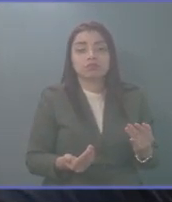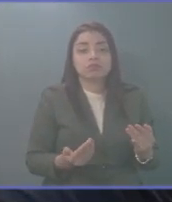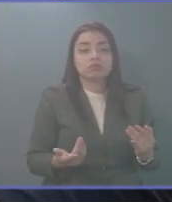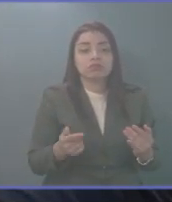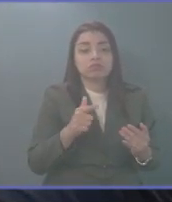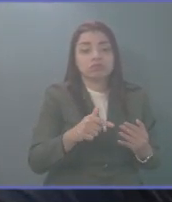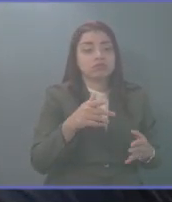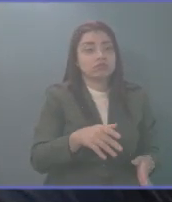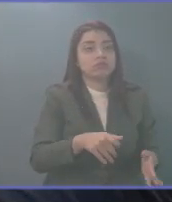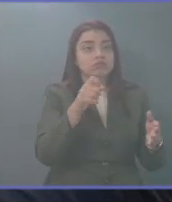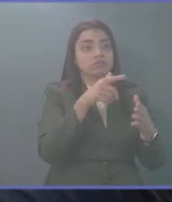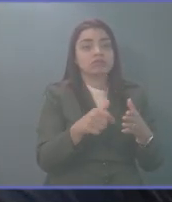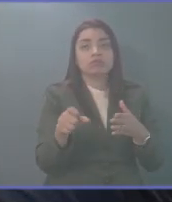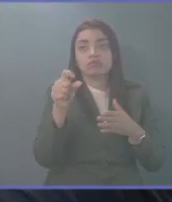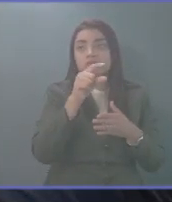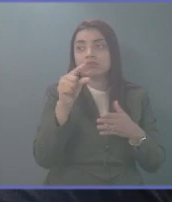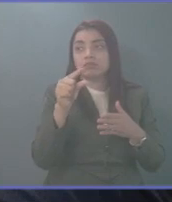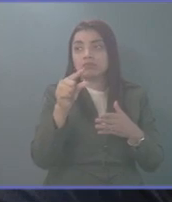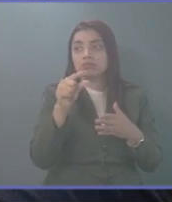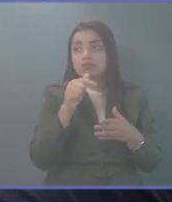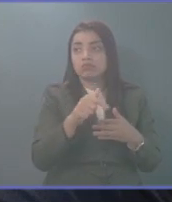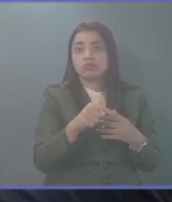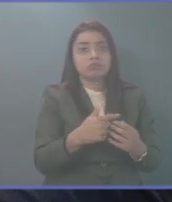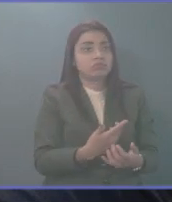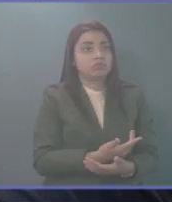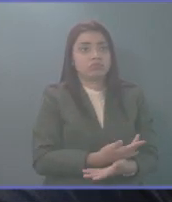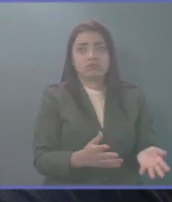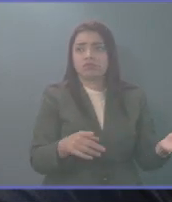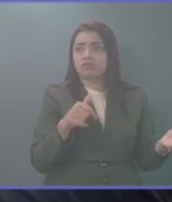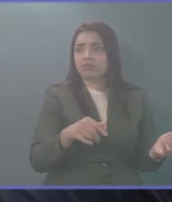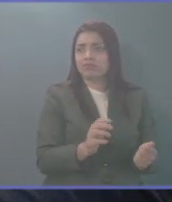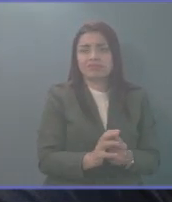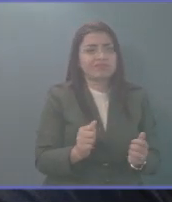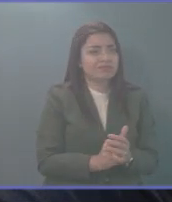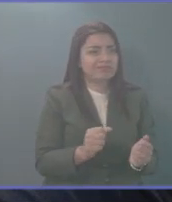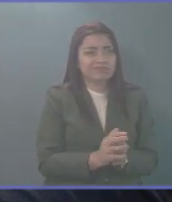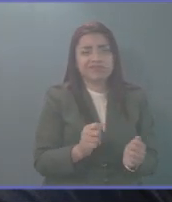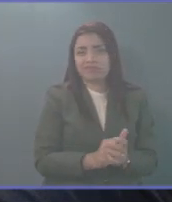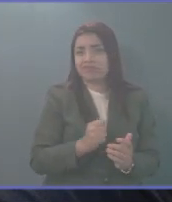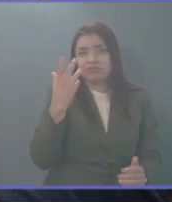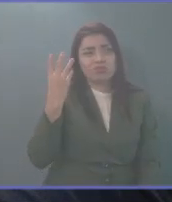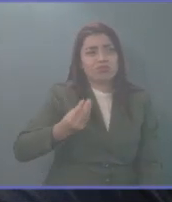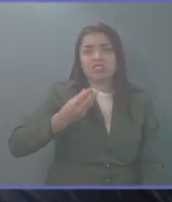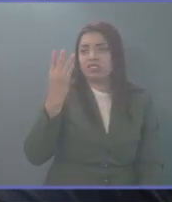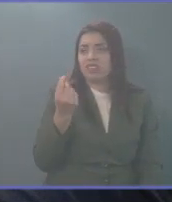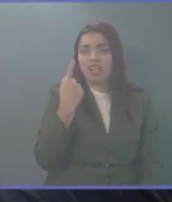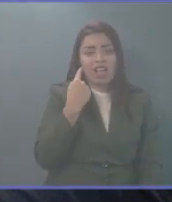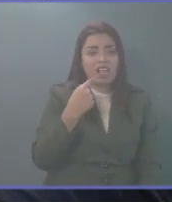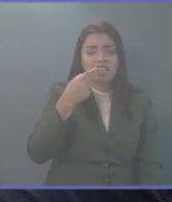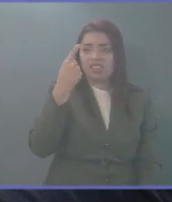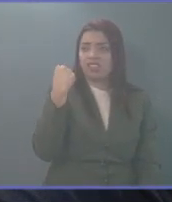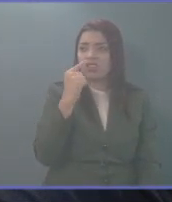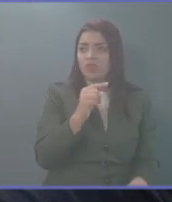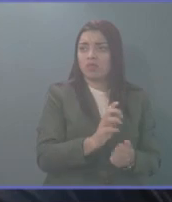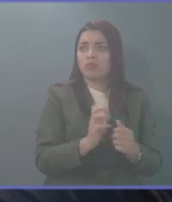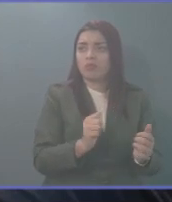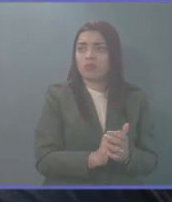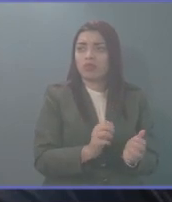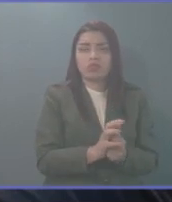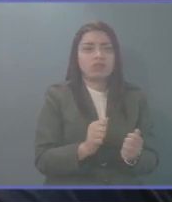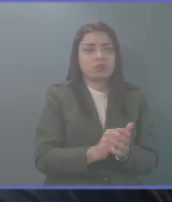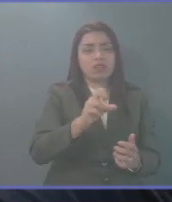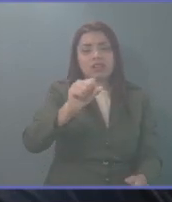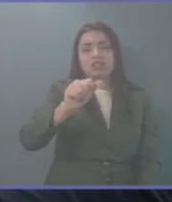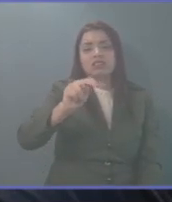Si esta no es una institución de abundancia, si aquí todos los problemas tenemos todos los días. El día de ayer, hermano, teníamos un problema en San José